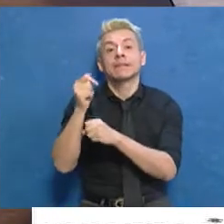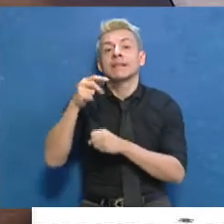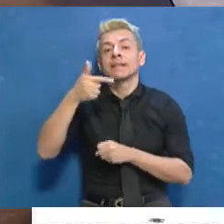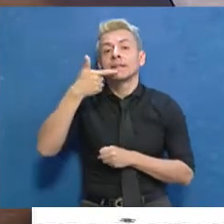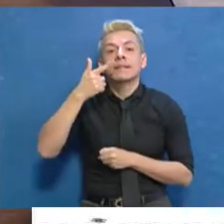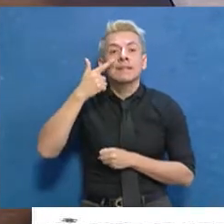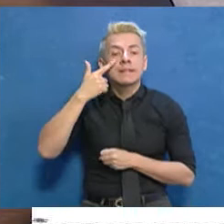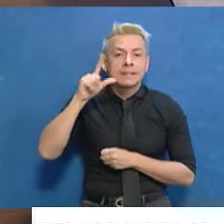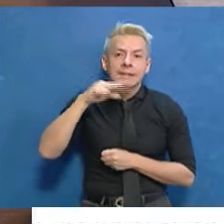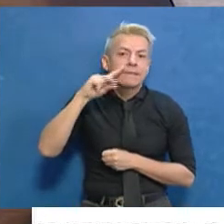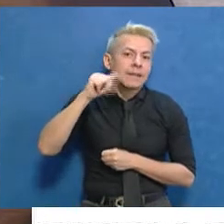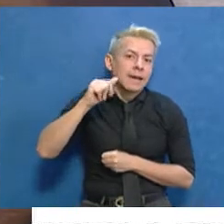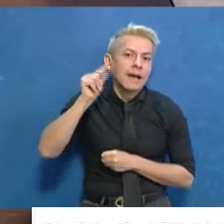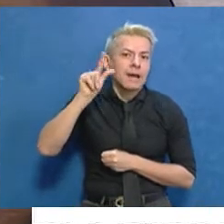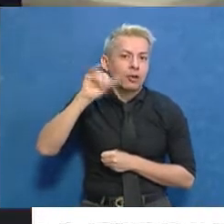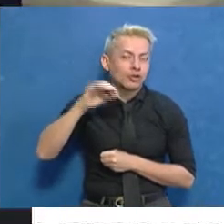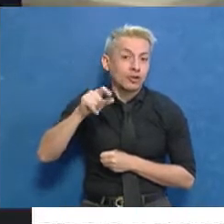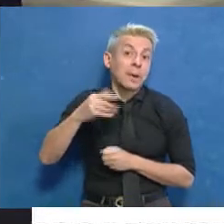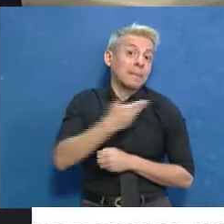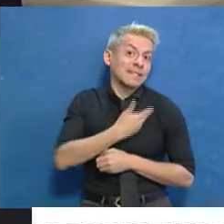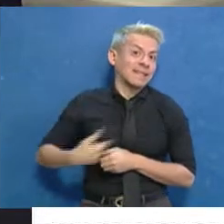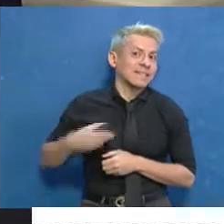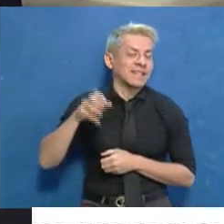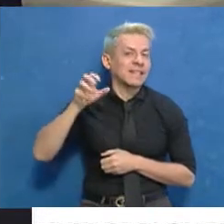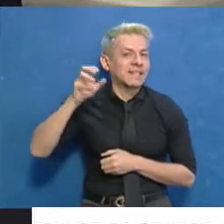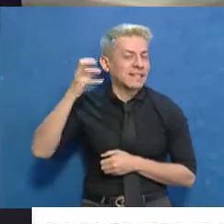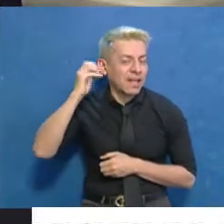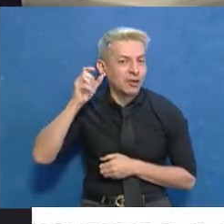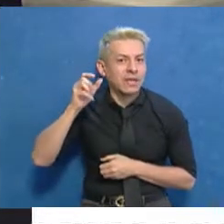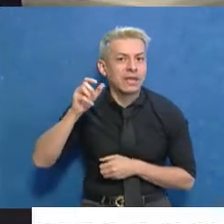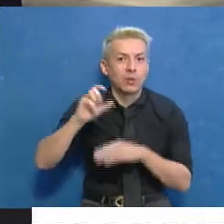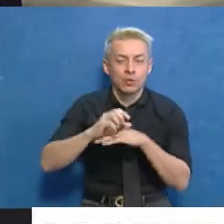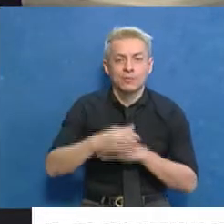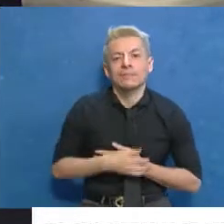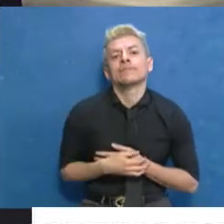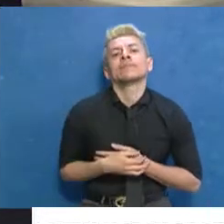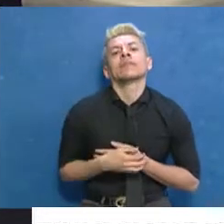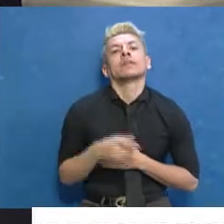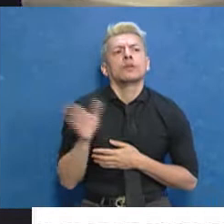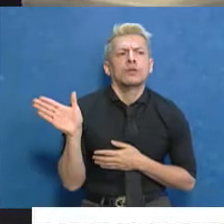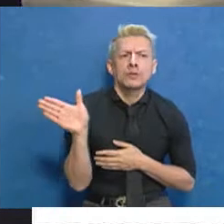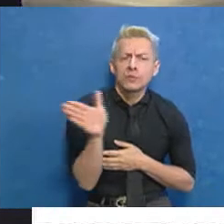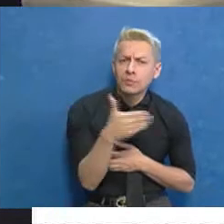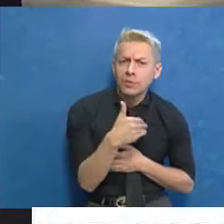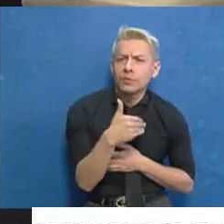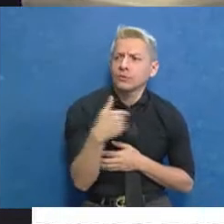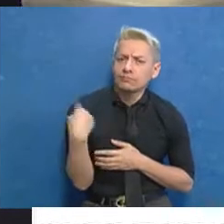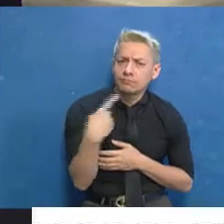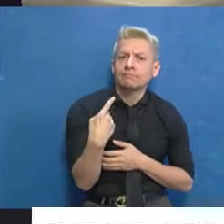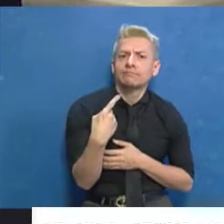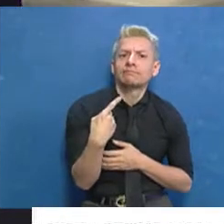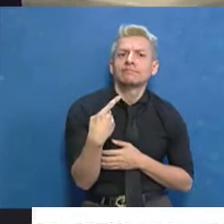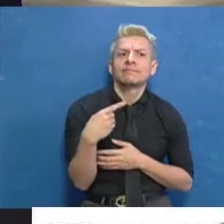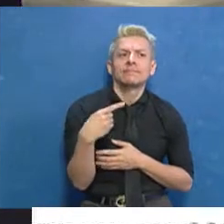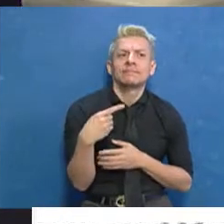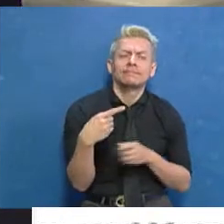presidenta del directorio de Radio de Cuyo. Todos los medios nuestros siguen un lineamiento que viene desde